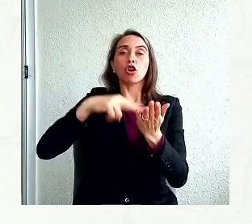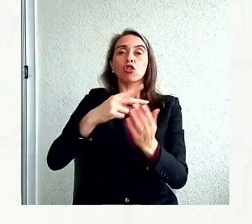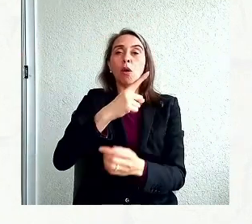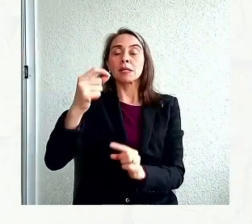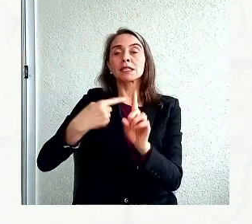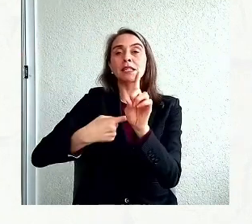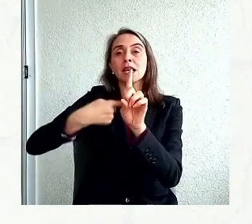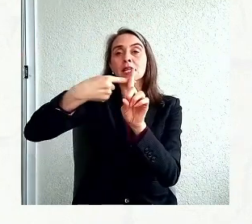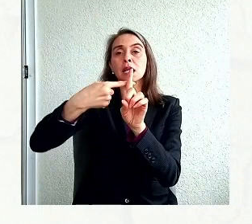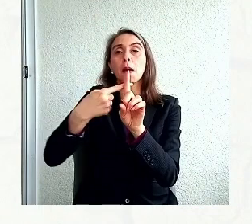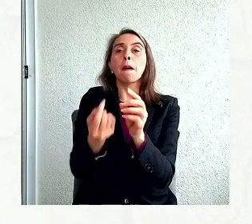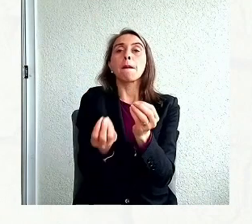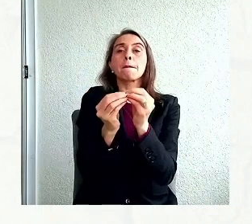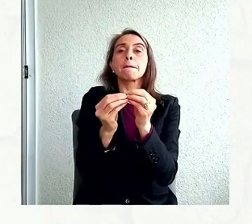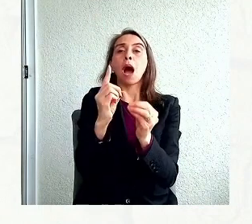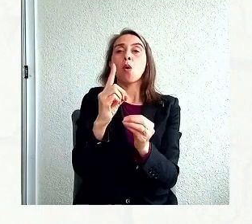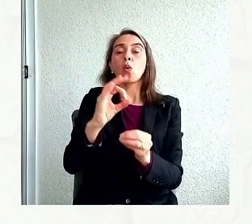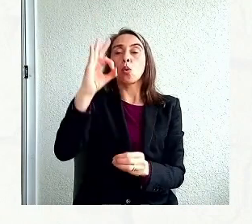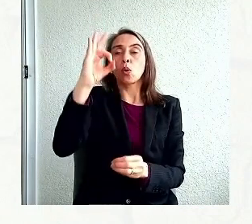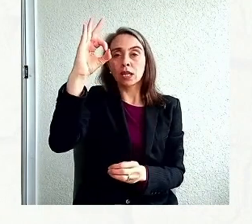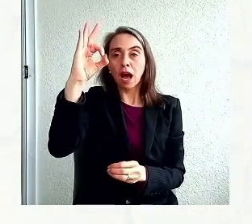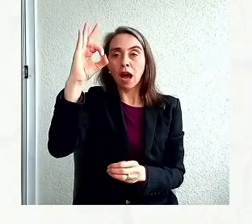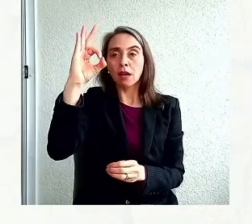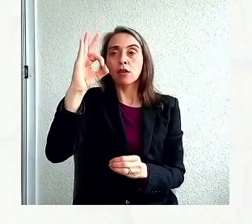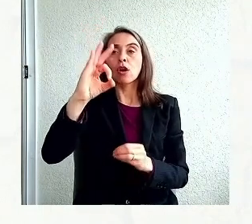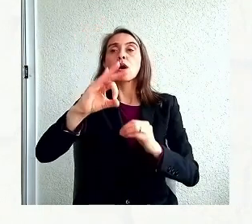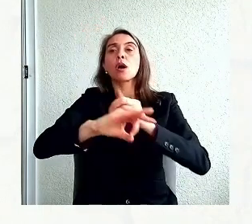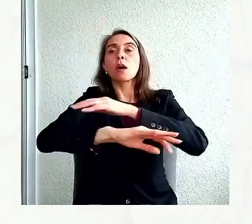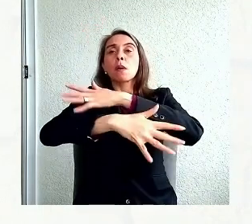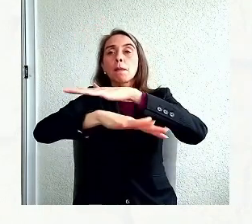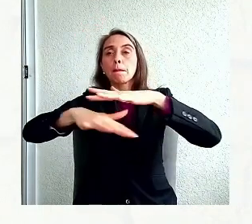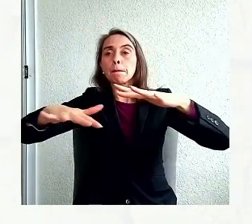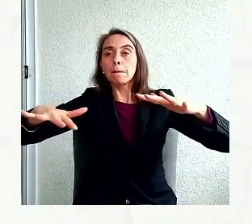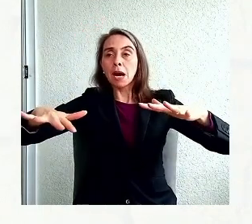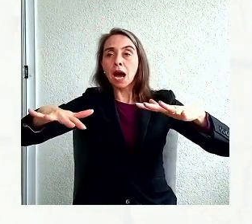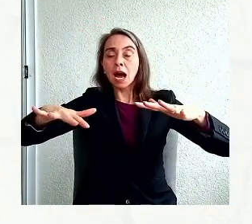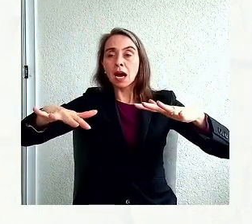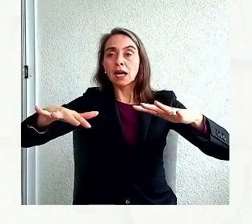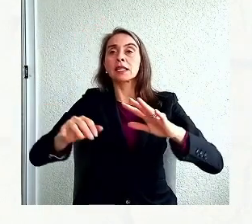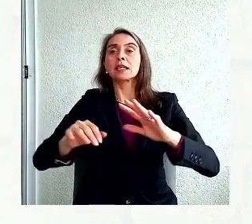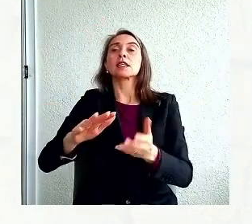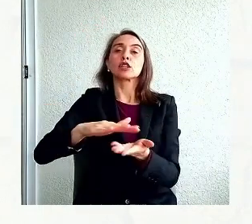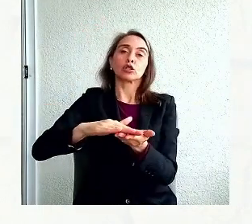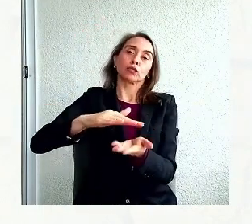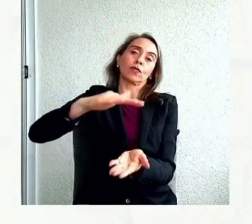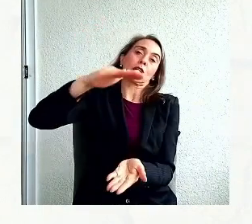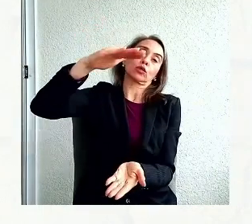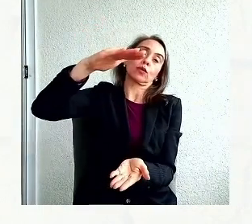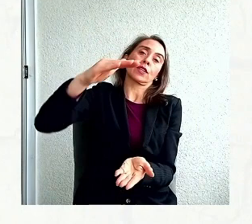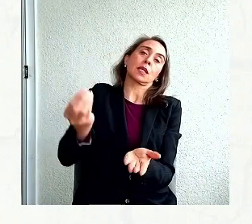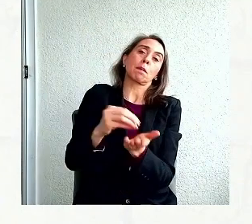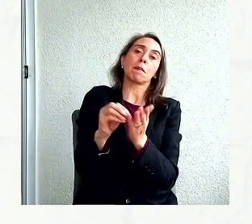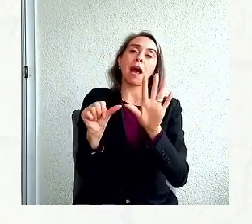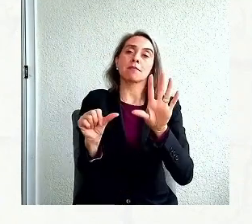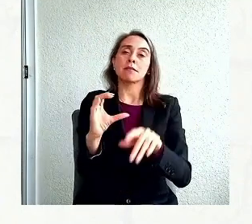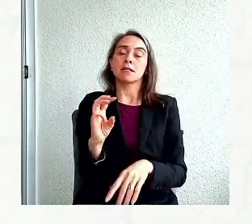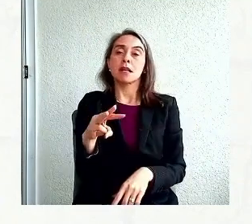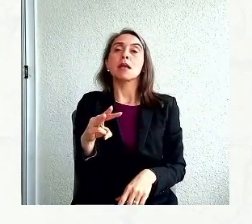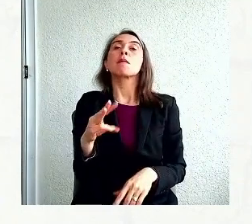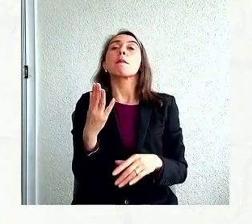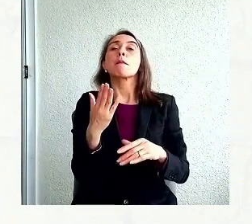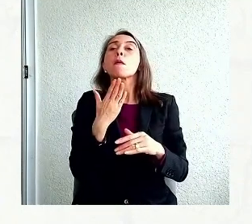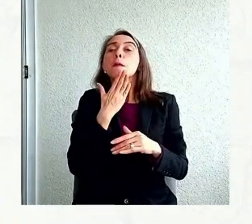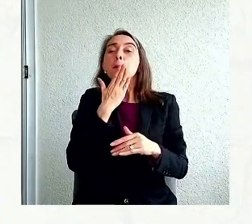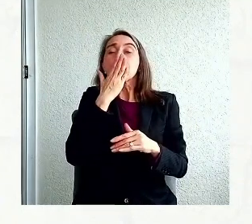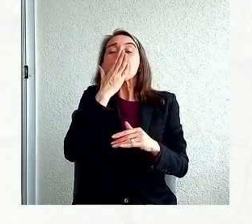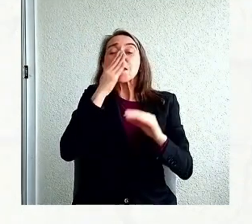del mar estaría siendo de 6 centímetros, producto de los deshielos. También tendríamos pérdidas de las